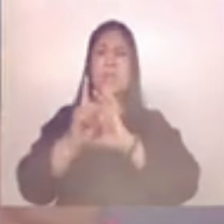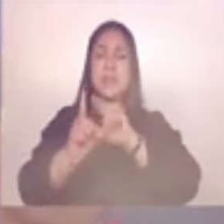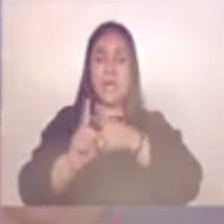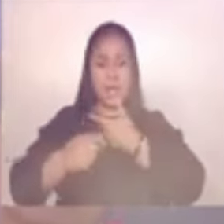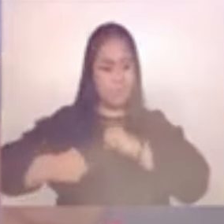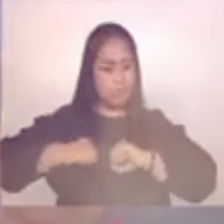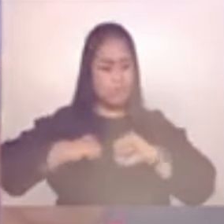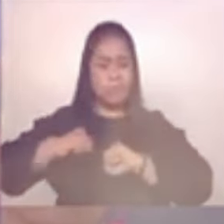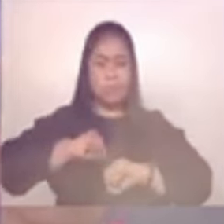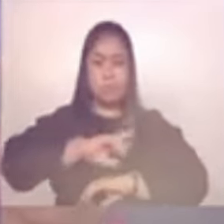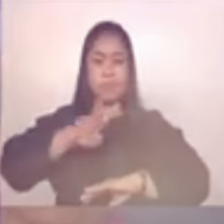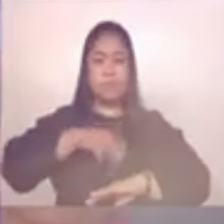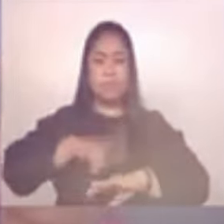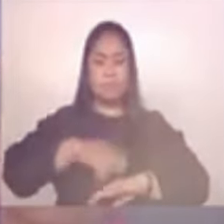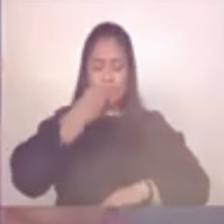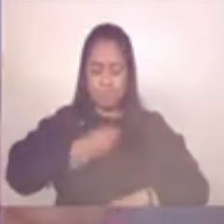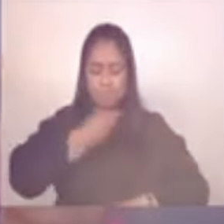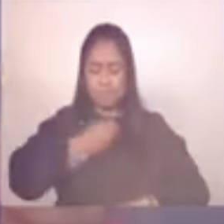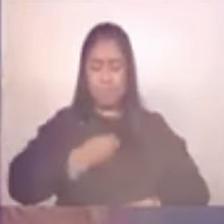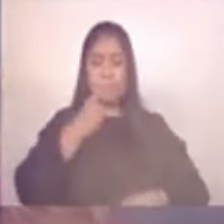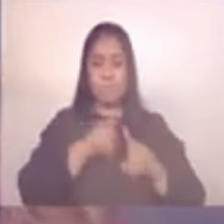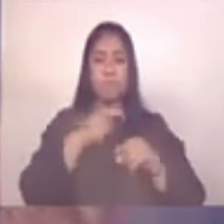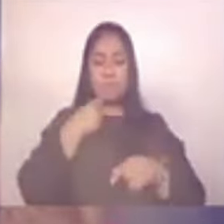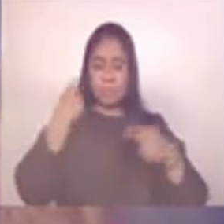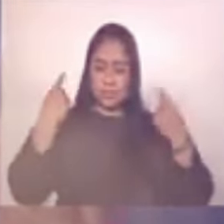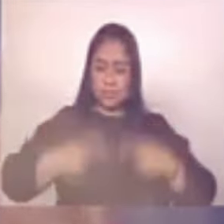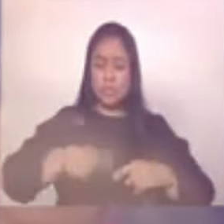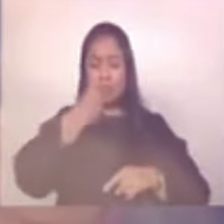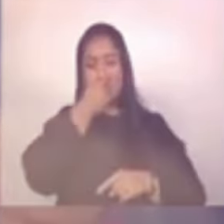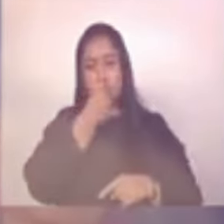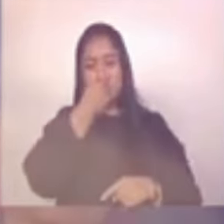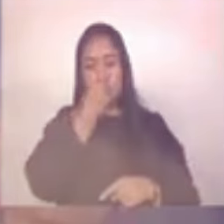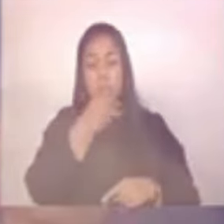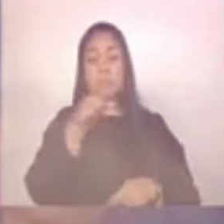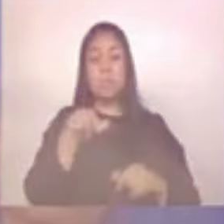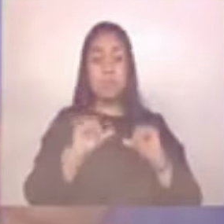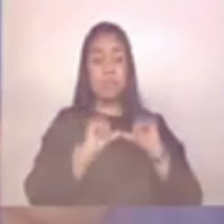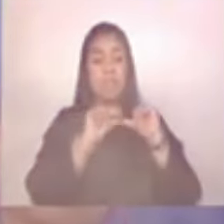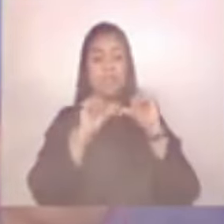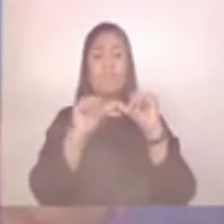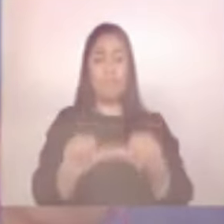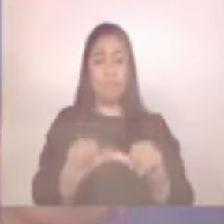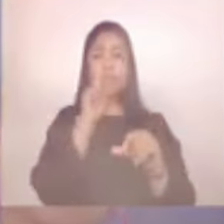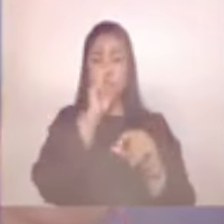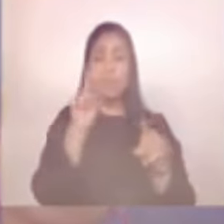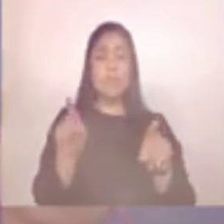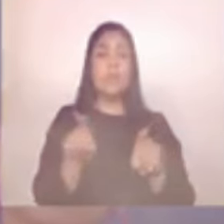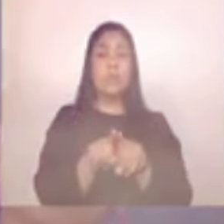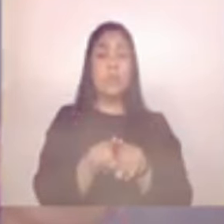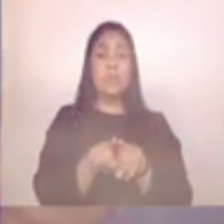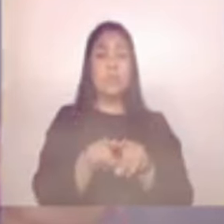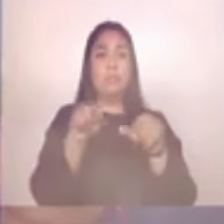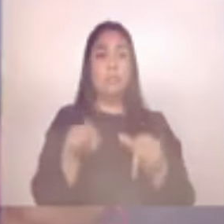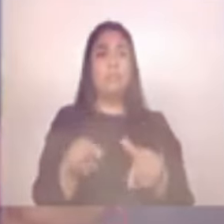de Resistencia contra los Corruptos, ha continuado también en las